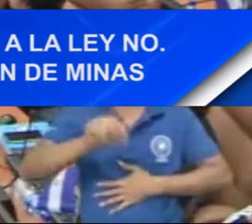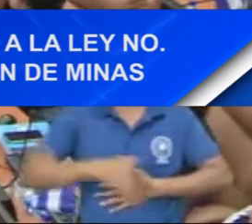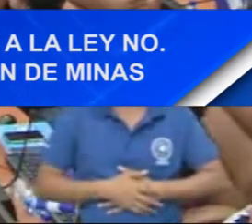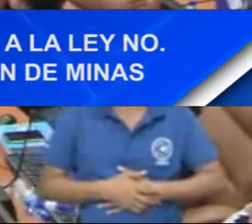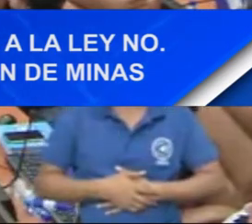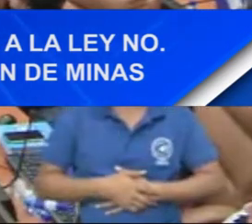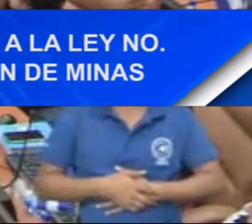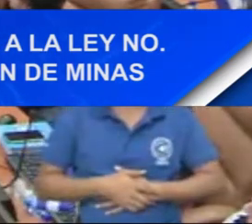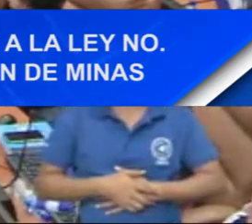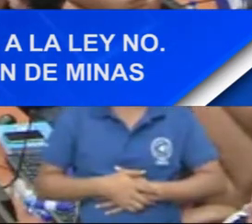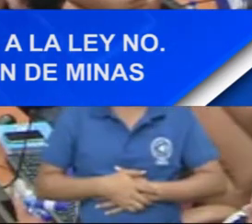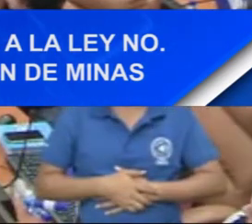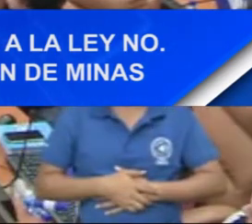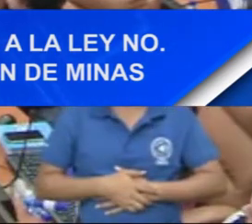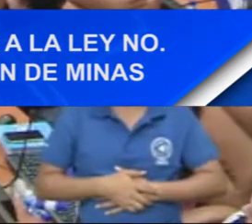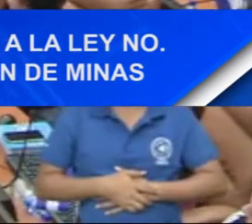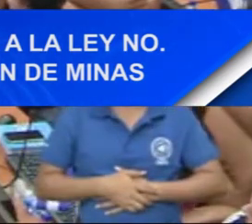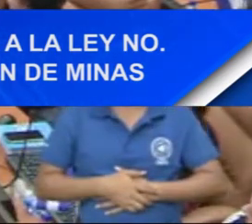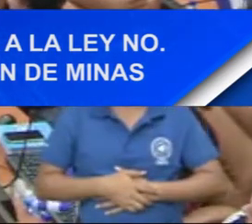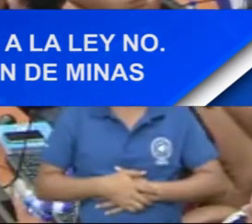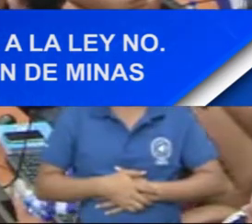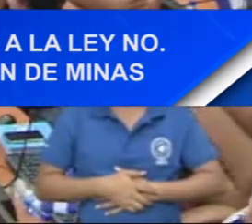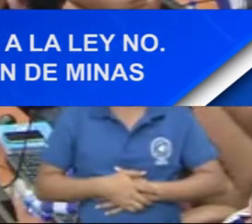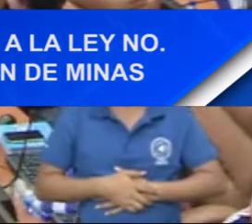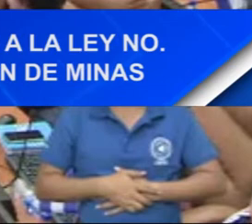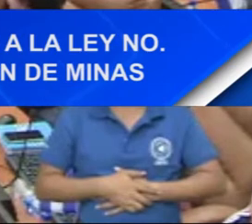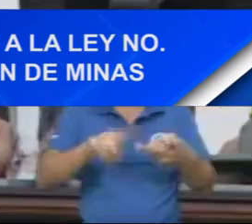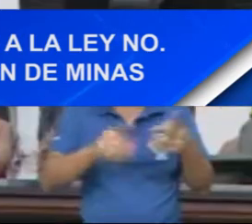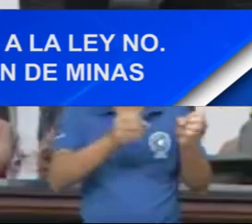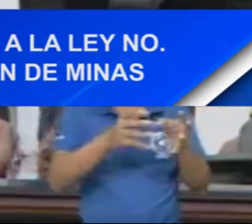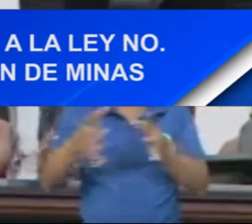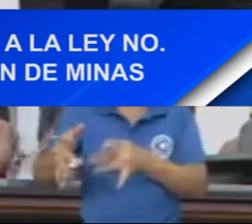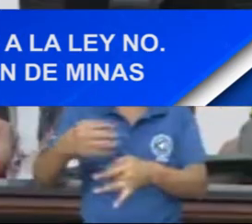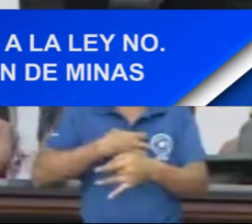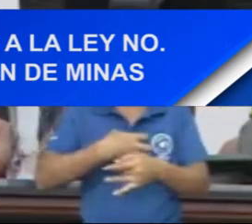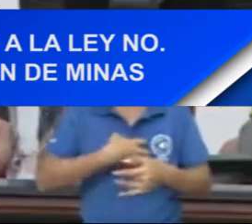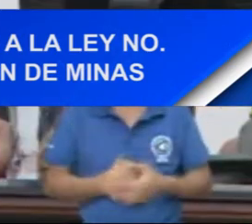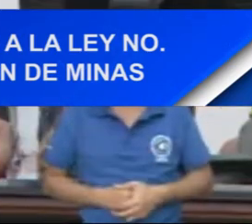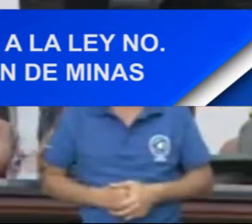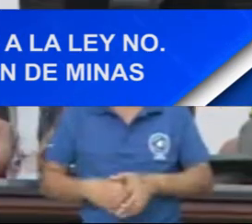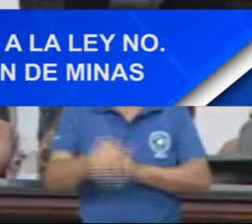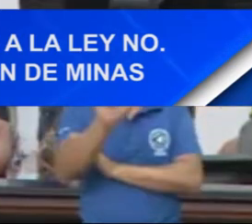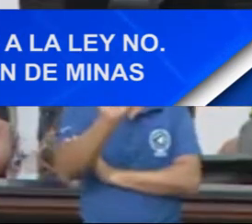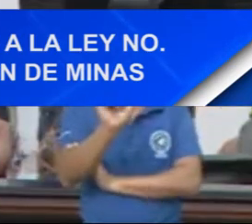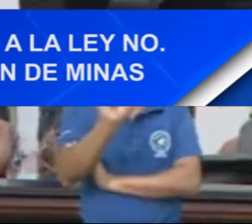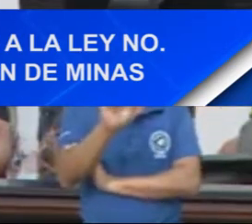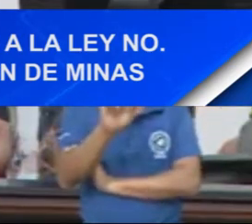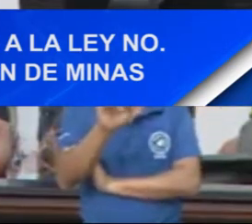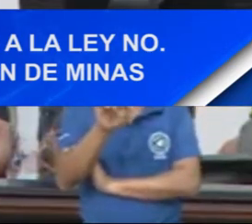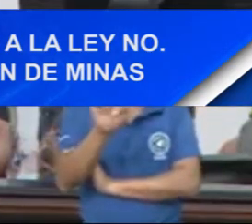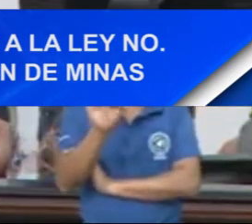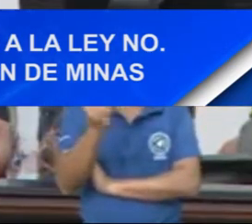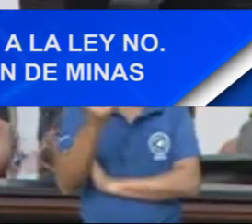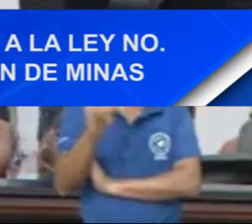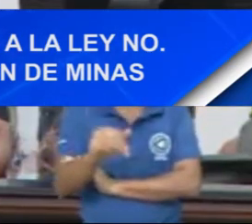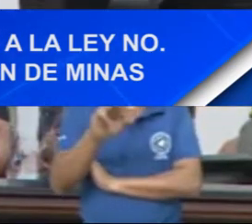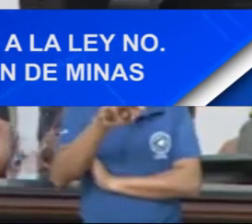metales preciosos ordenamiento de la minería artesanal y a pequeña escala